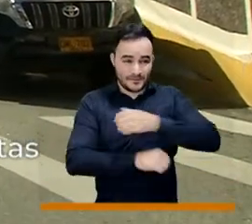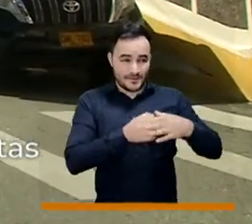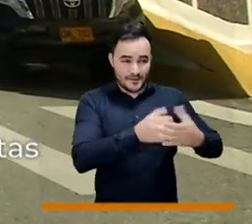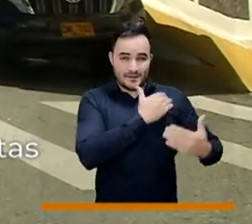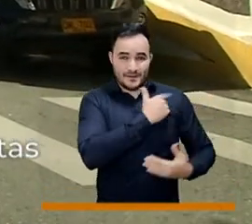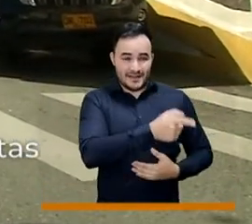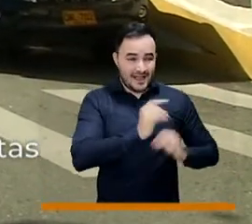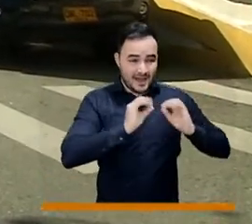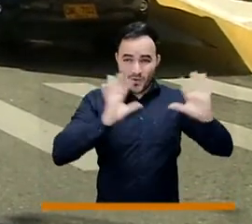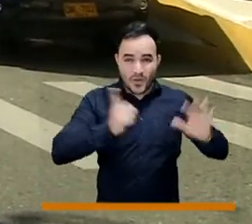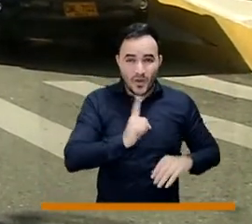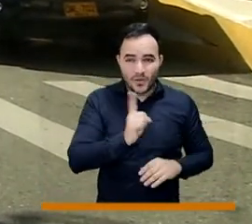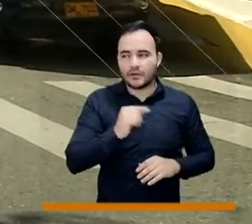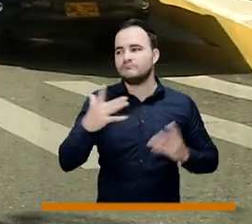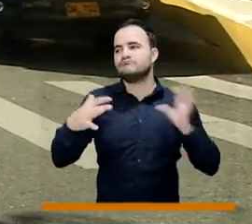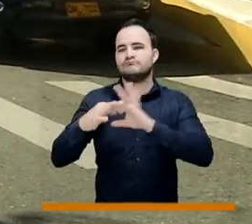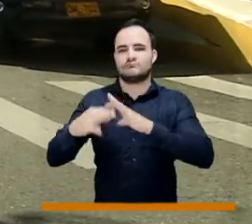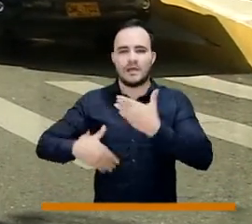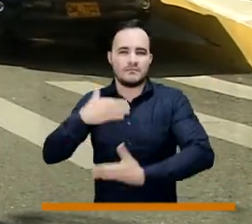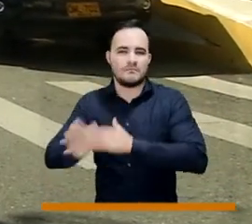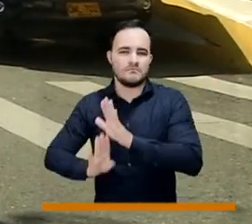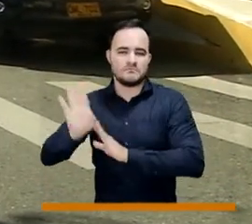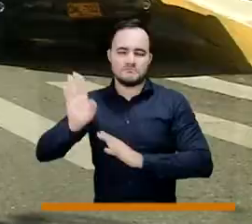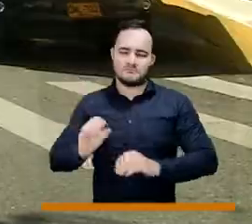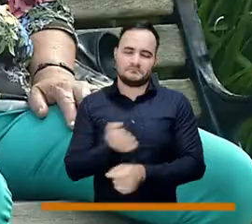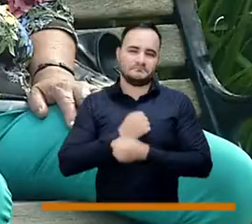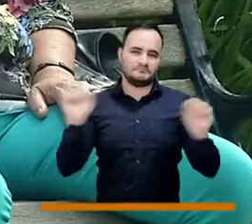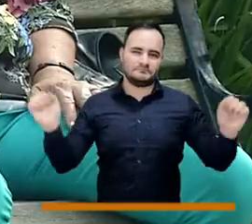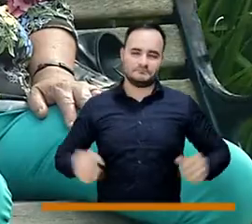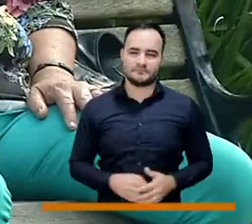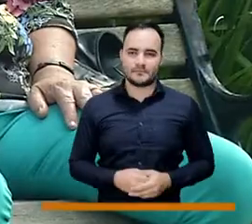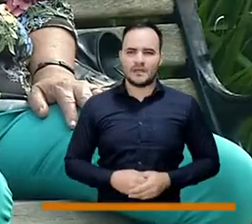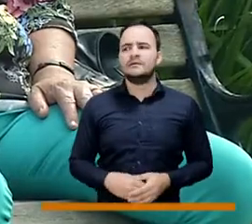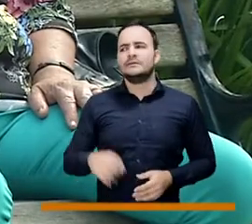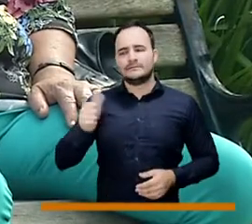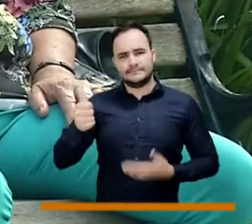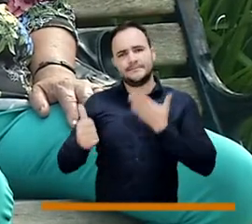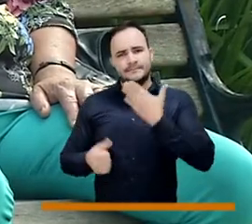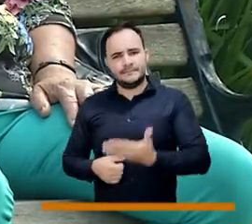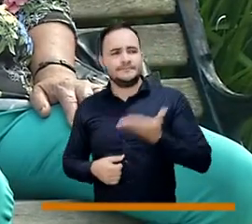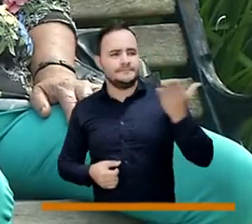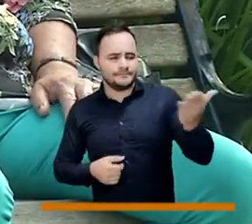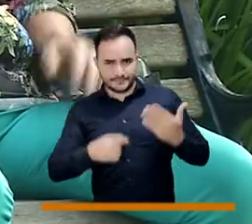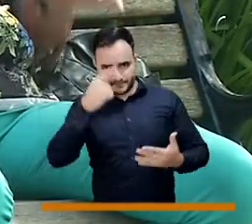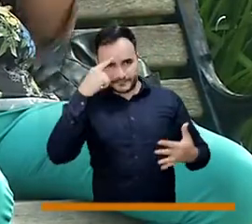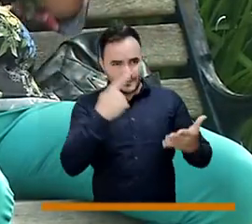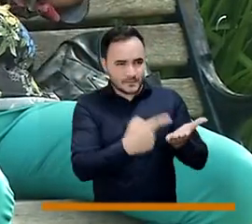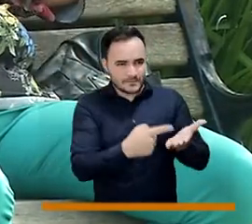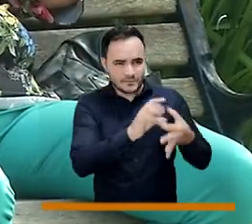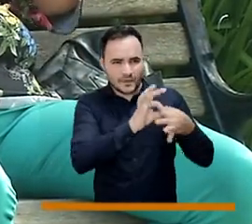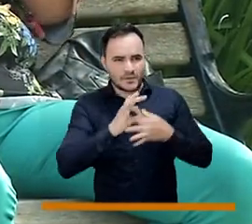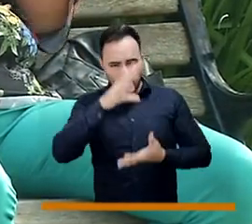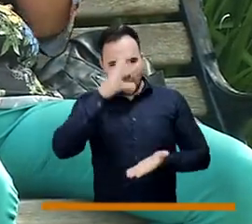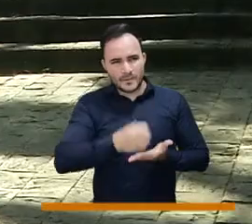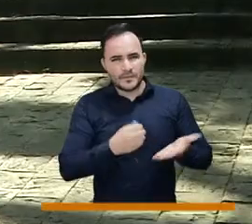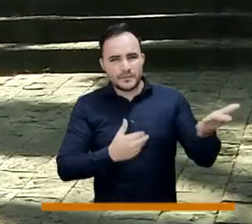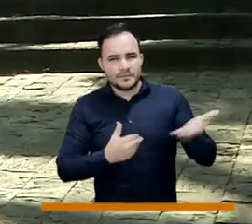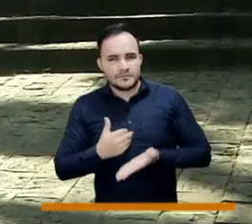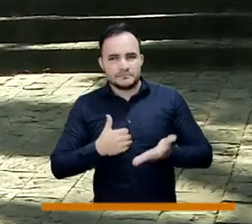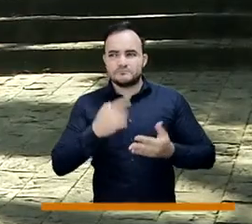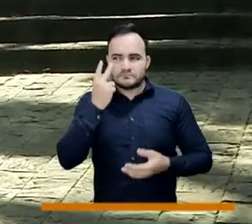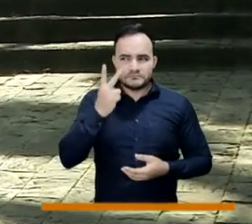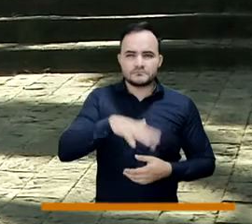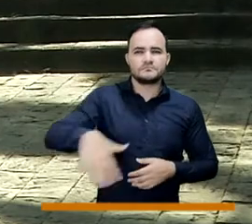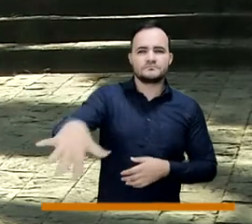ordenamiento territorial. Luz Marina, a propósito de ese tema, ¿por qué decir que los corregimientos de Medellín se parecen